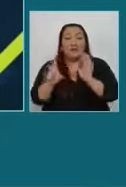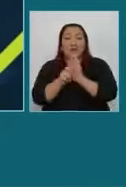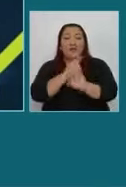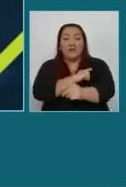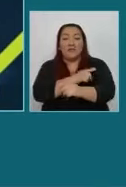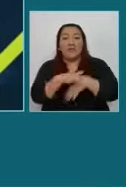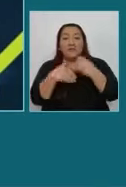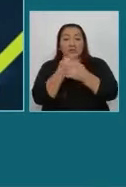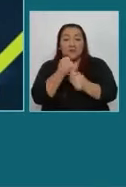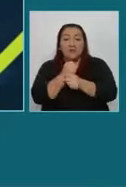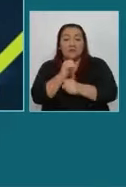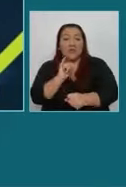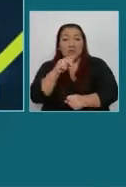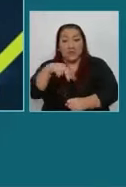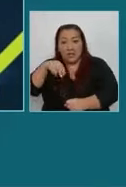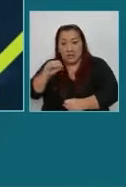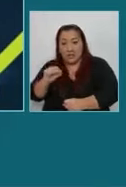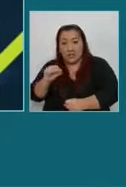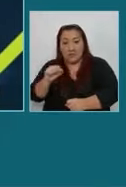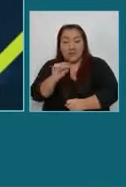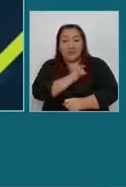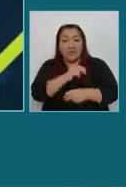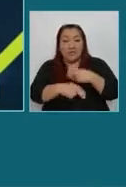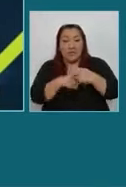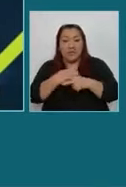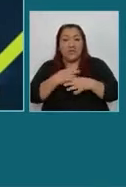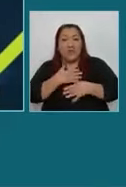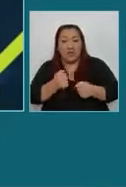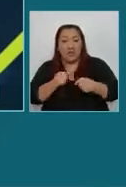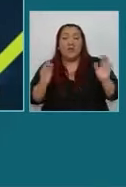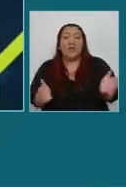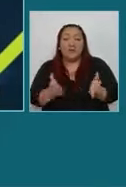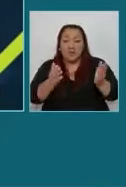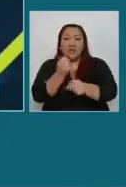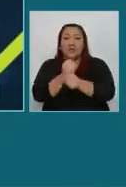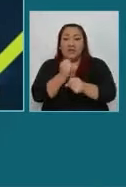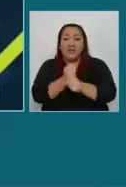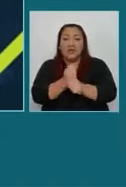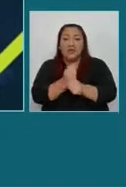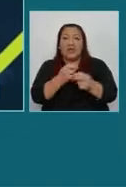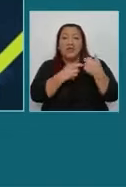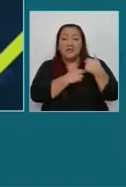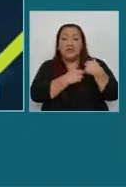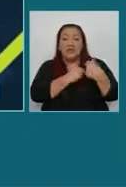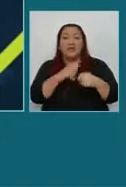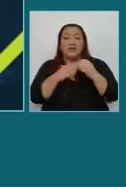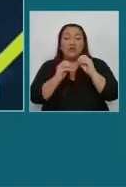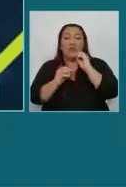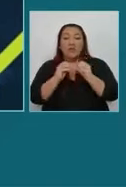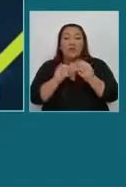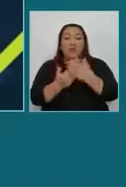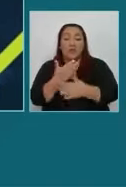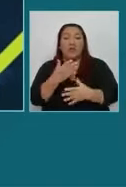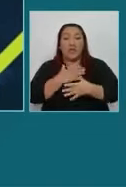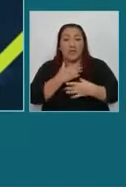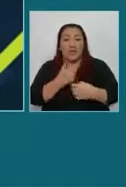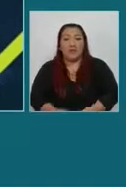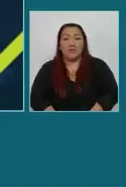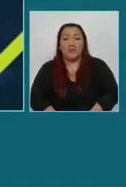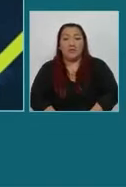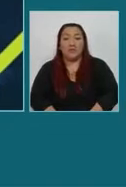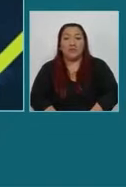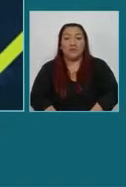fortalece las funciones del INS, dándole un impulso a su rol de responsable del subsistema de innovación en salud.